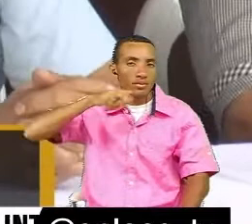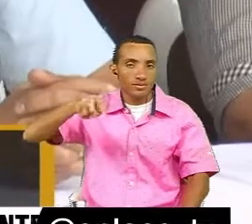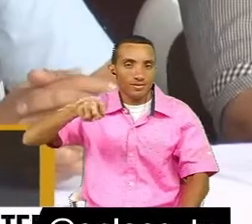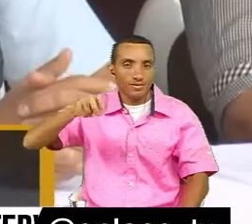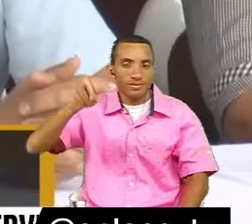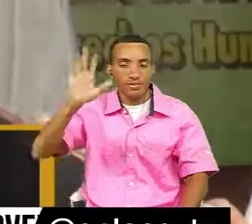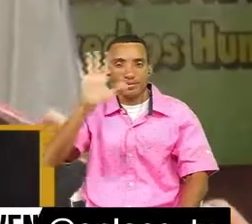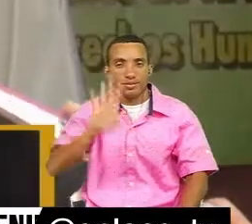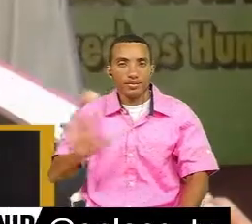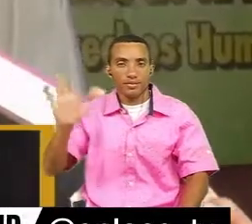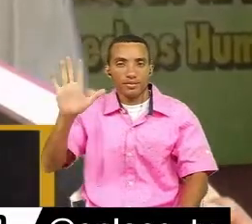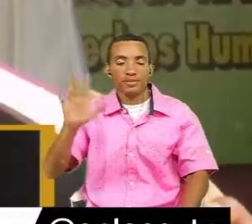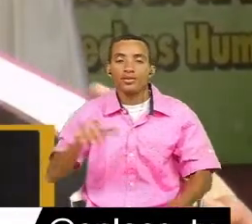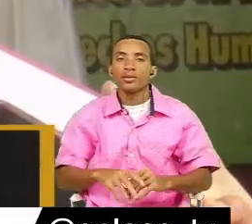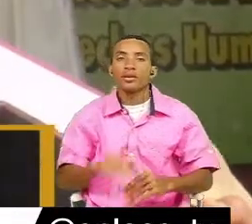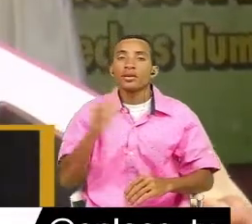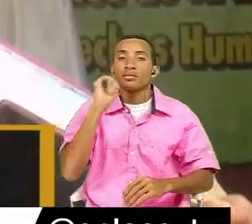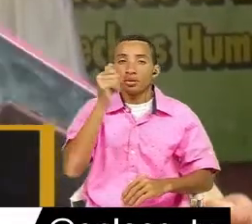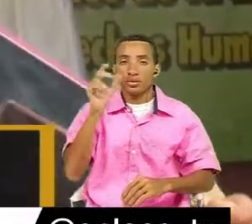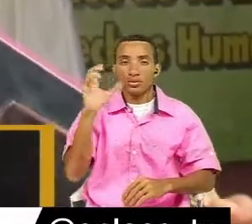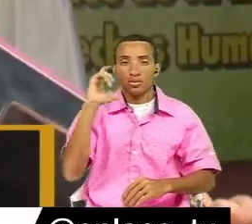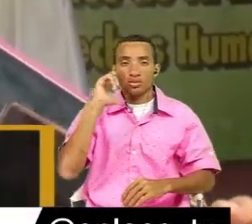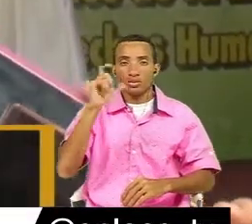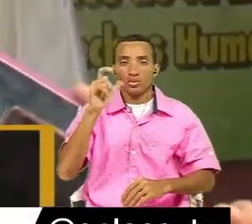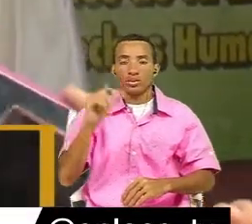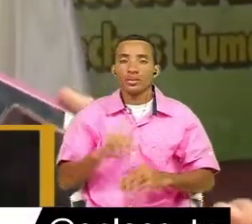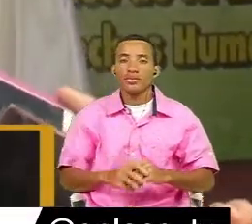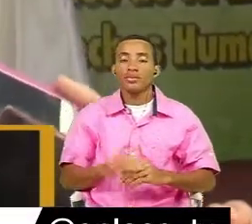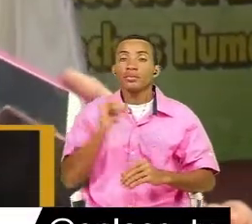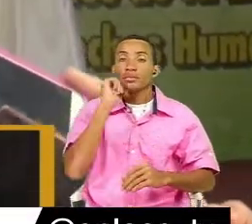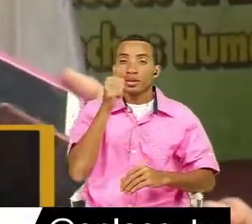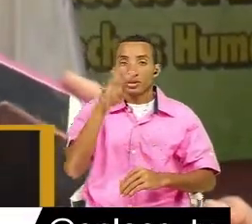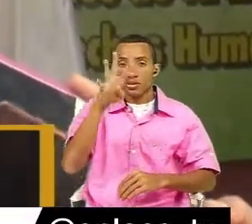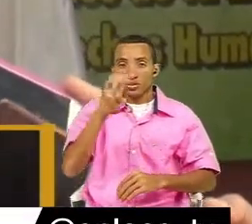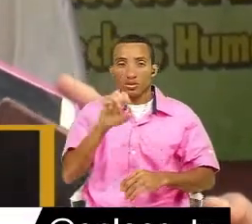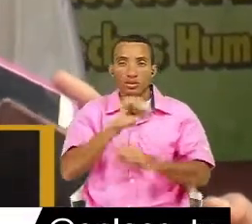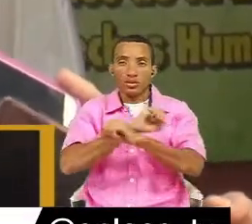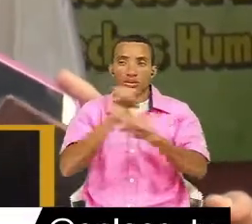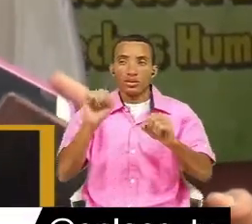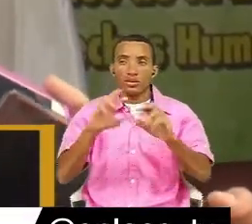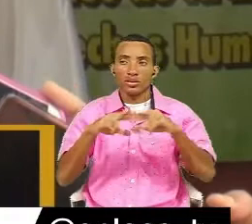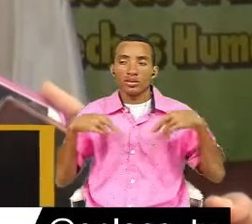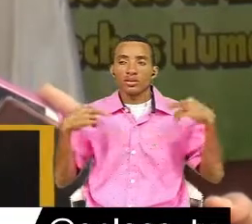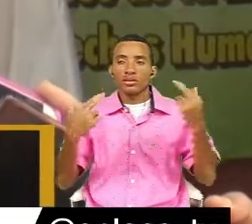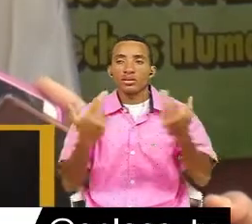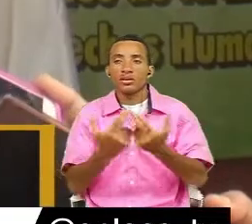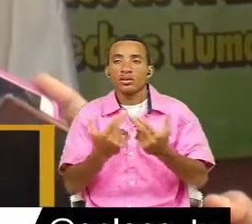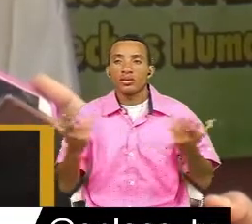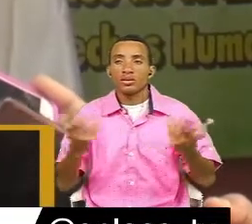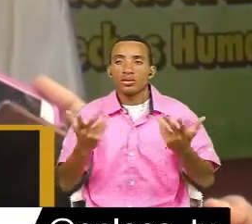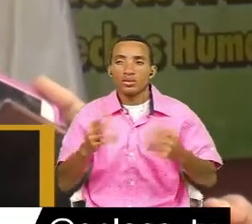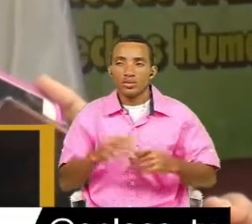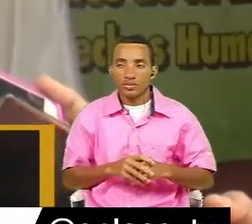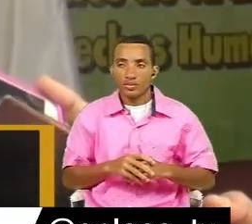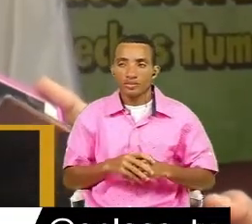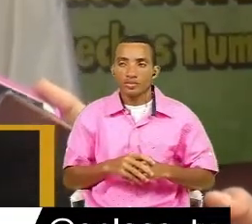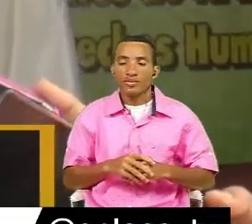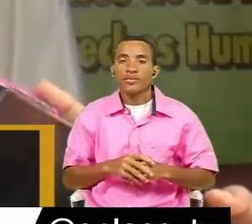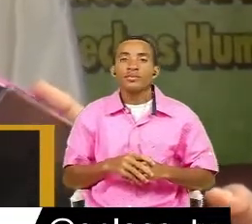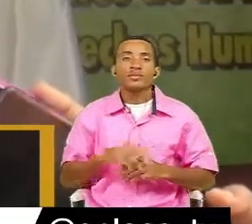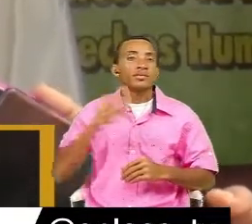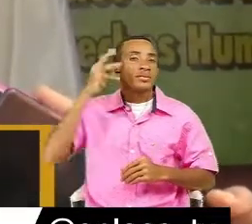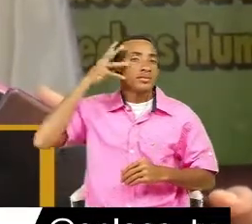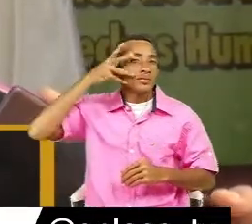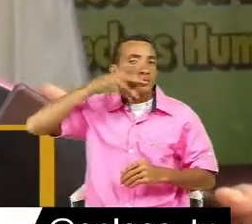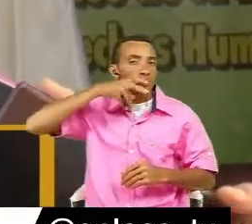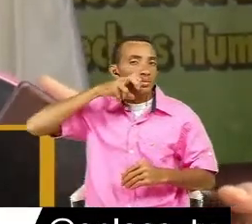en Cúcuta. Bueno, mañana a las 9 de la mañana estaríamos reunidos, entraría norte de